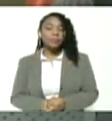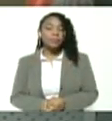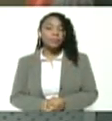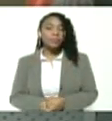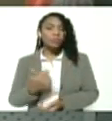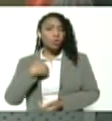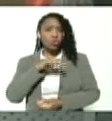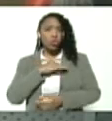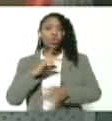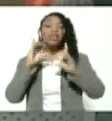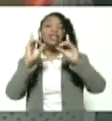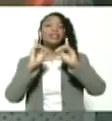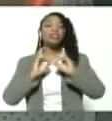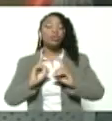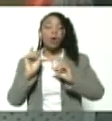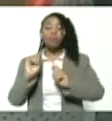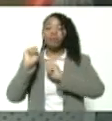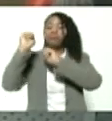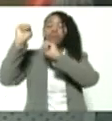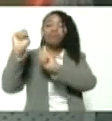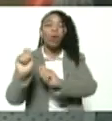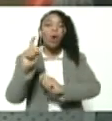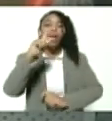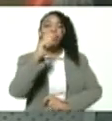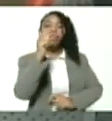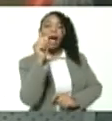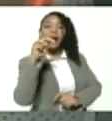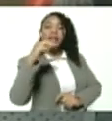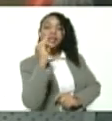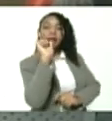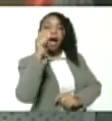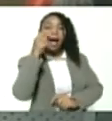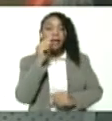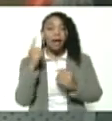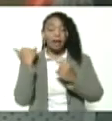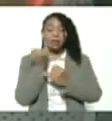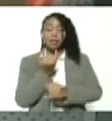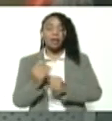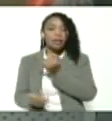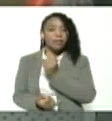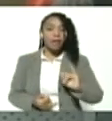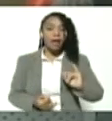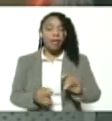hemos designado a la rectora Tania D'Amelio, que se encuentra a mi izquierda,